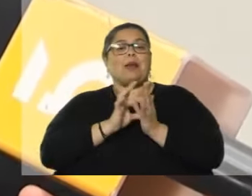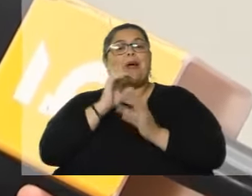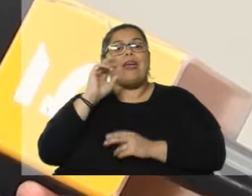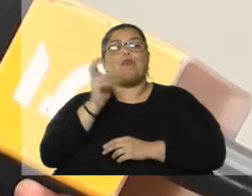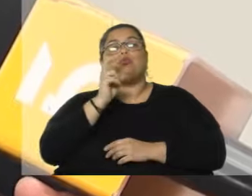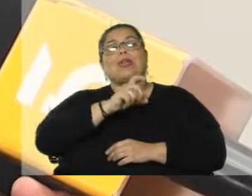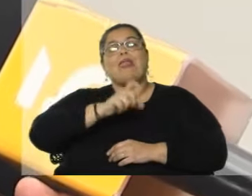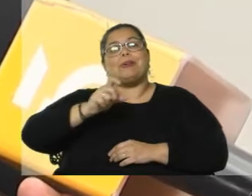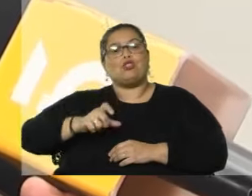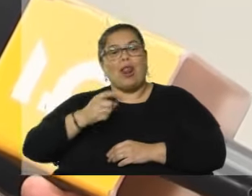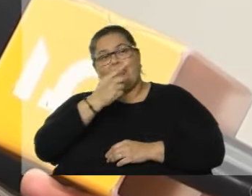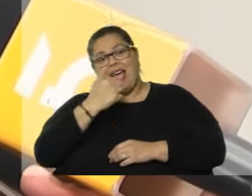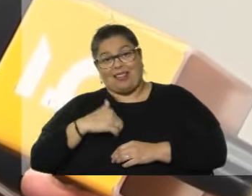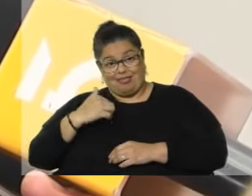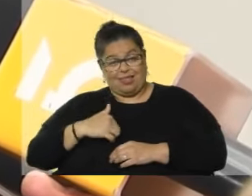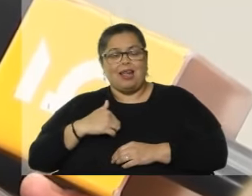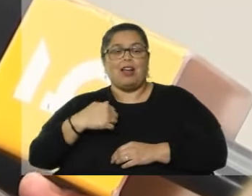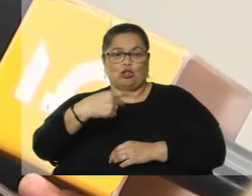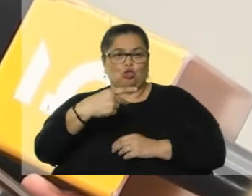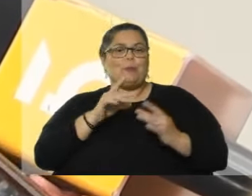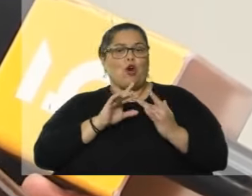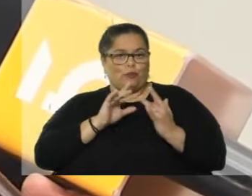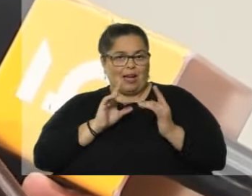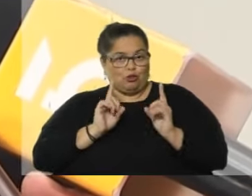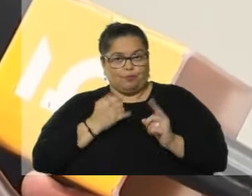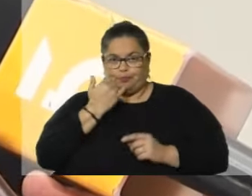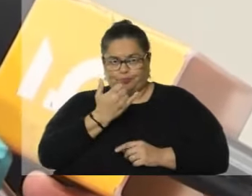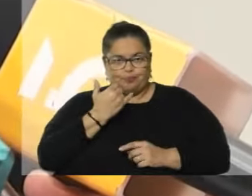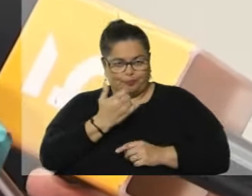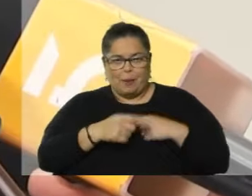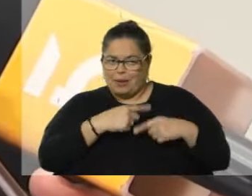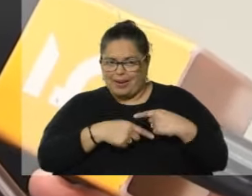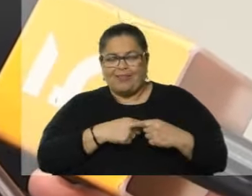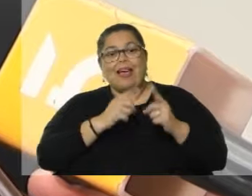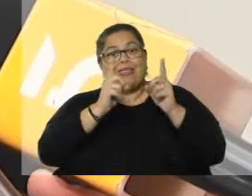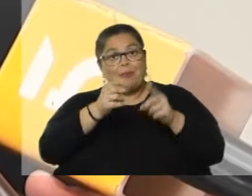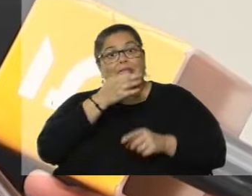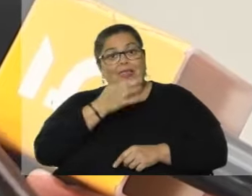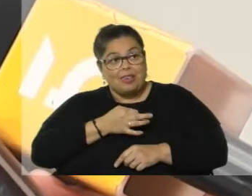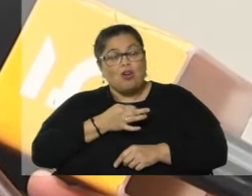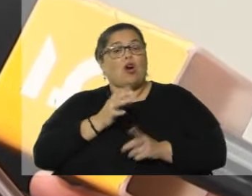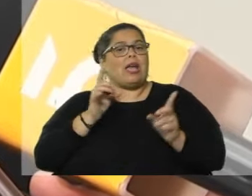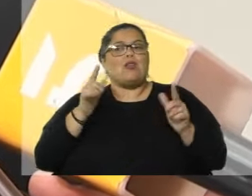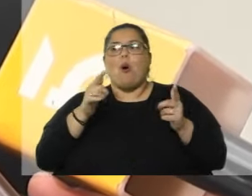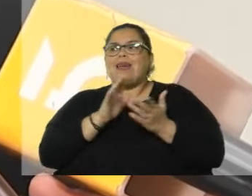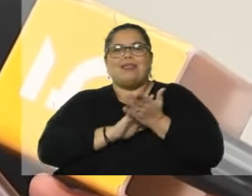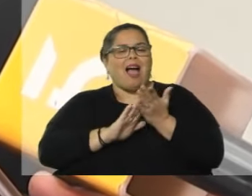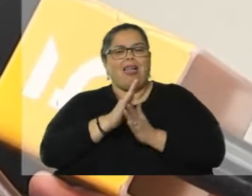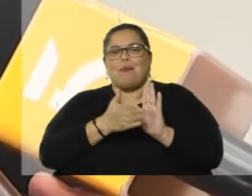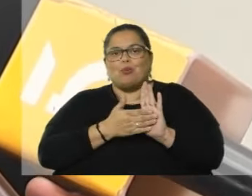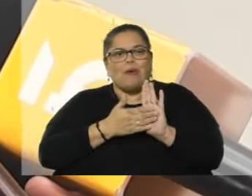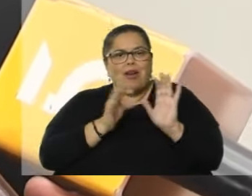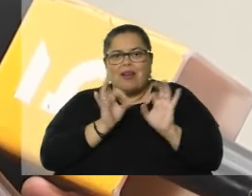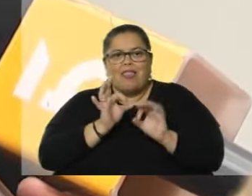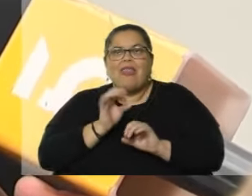de personas desaparecidas en Argentina, y también nos ha dicho que no hay elementos que hagan suponer en este momento que pueda